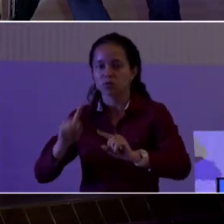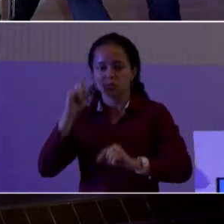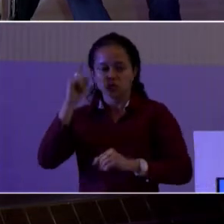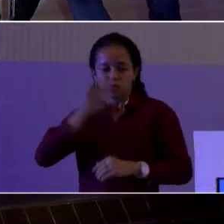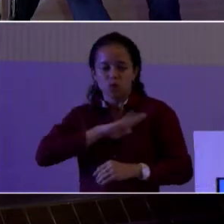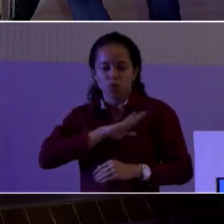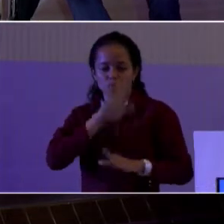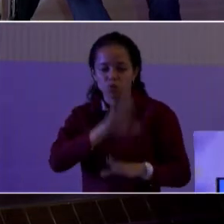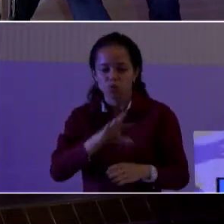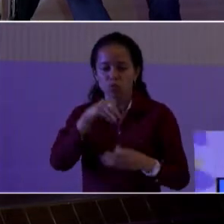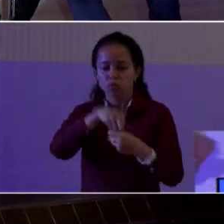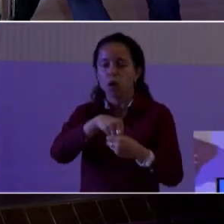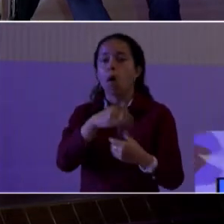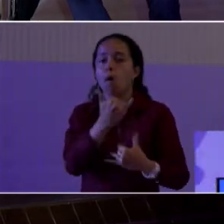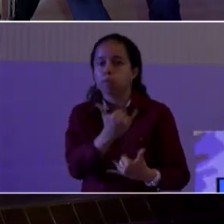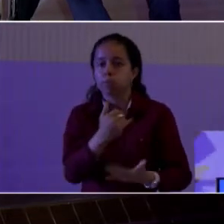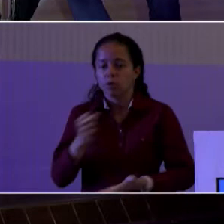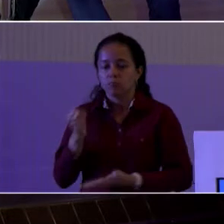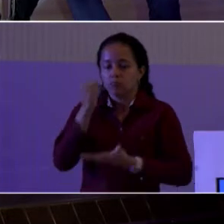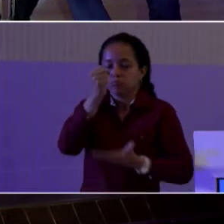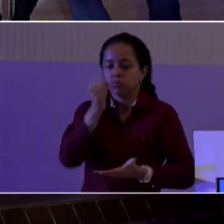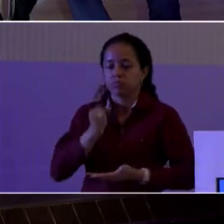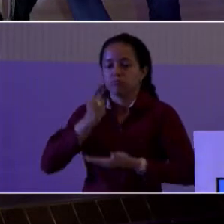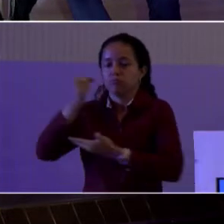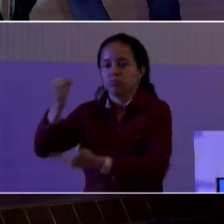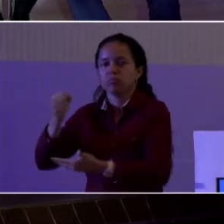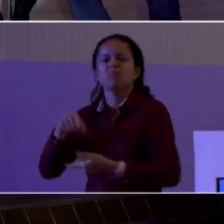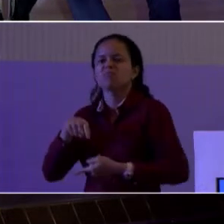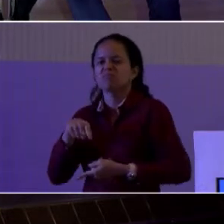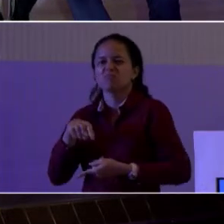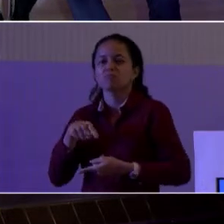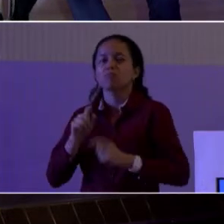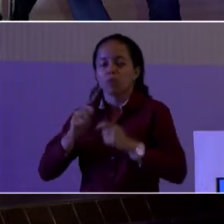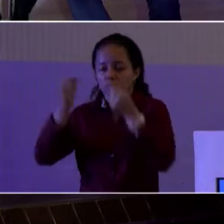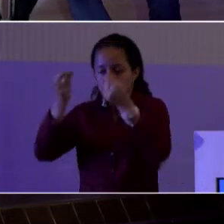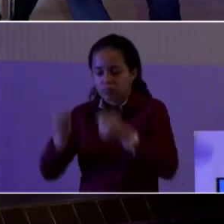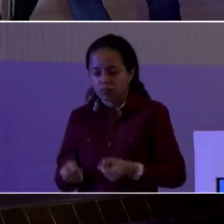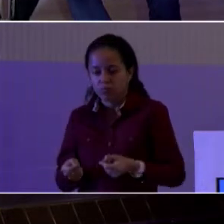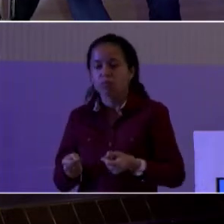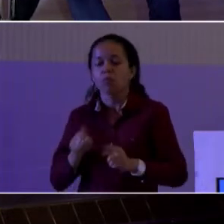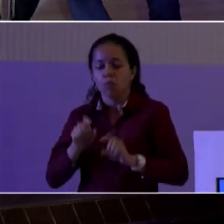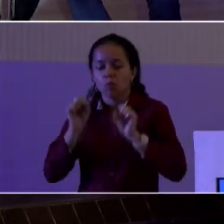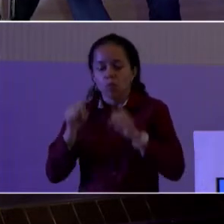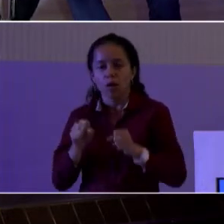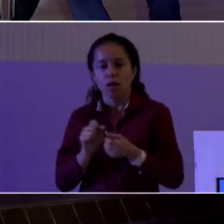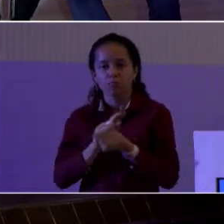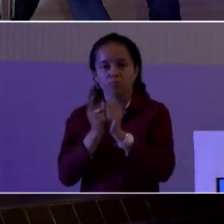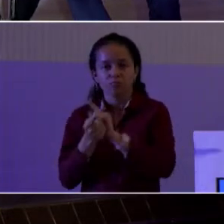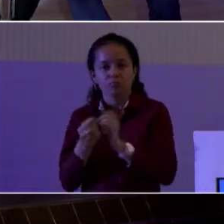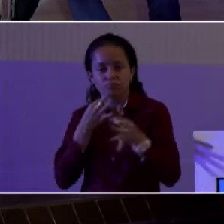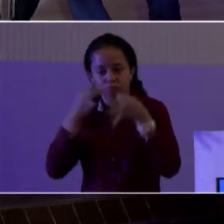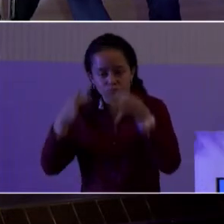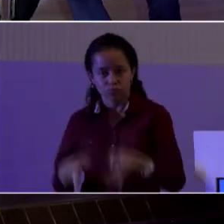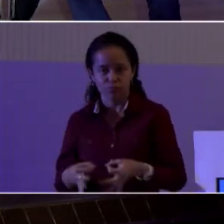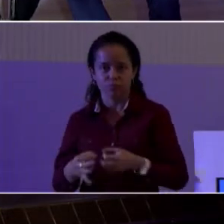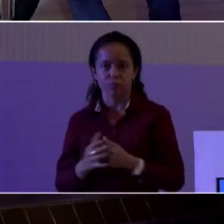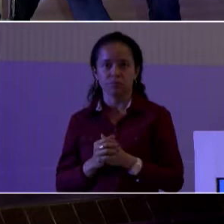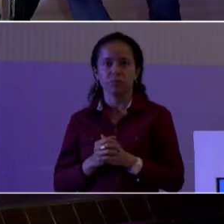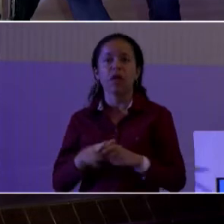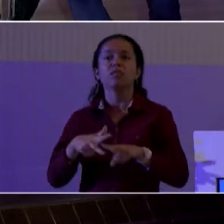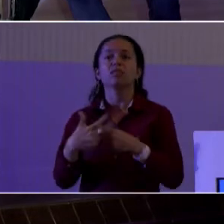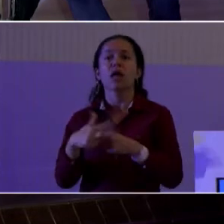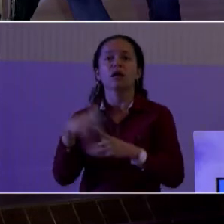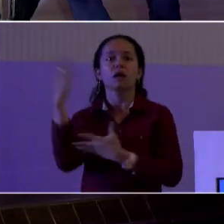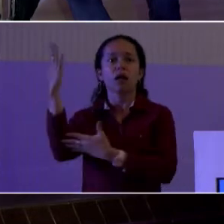hay una inversión ahí detrás también importante para que la iniciativa se materialice en cosas concretas, no solamente en